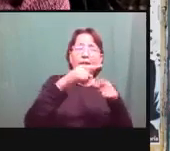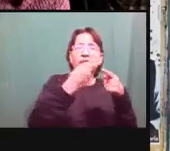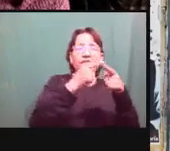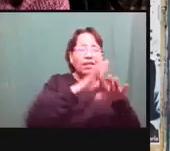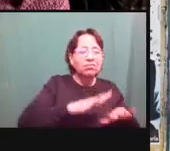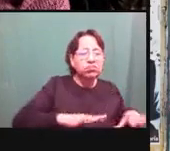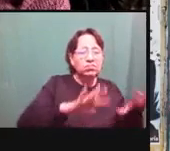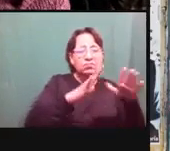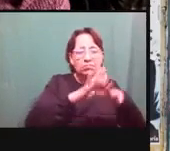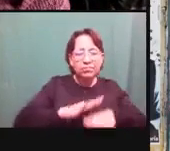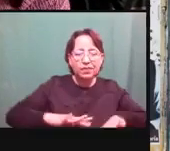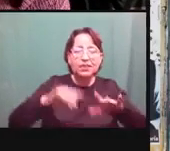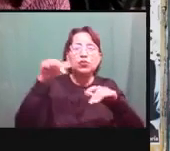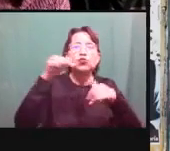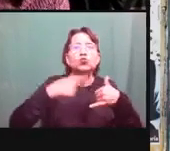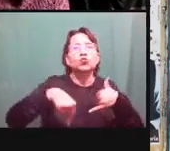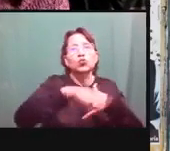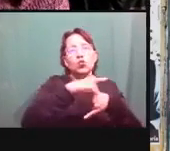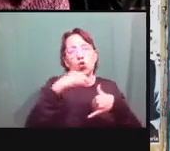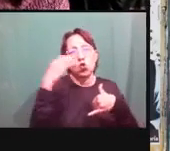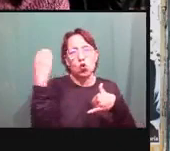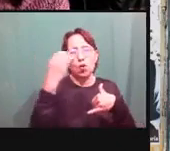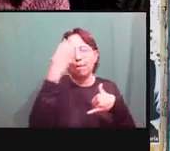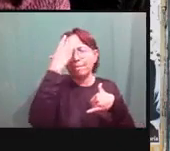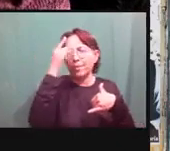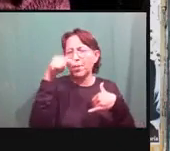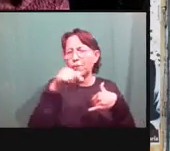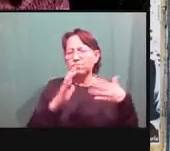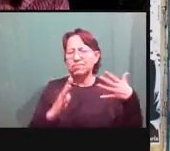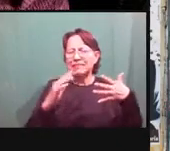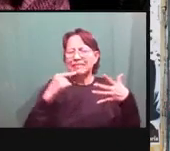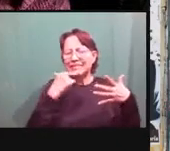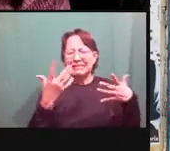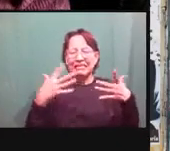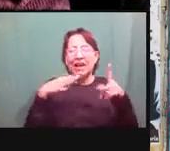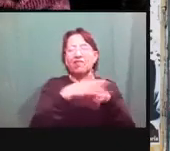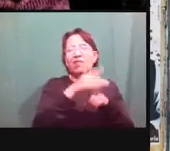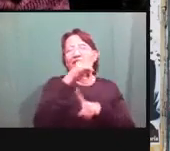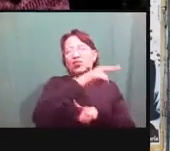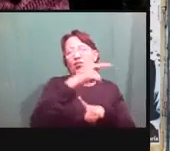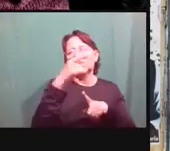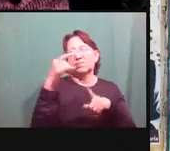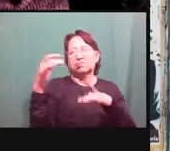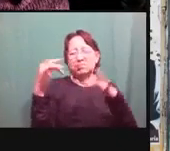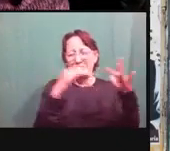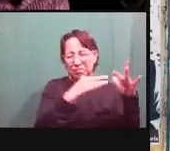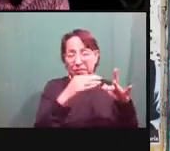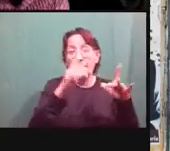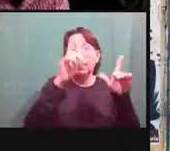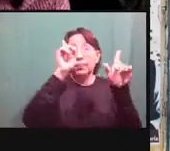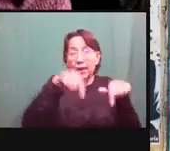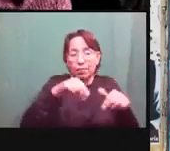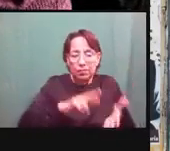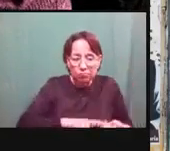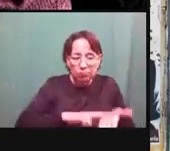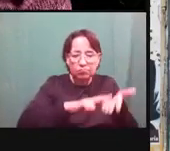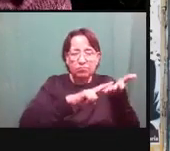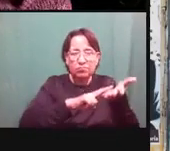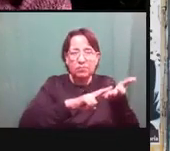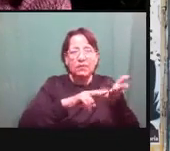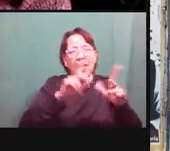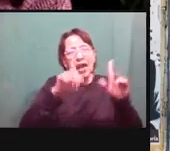territorios en Colombia, atravesados por el conflicto, por el dolor, pero también por los procesos de restitución y de resistencia, y